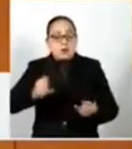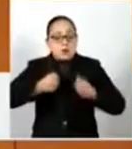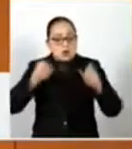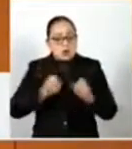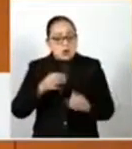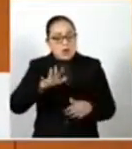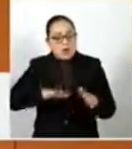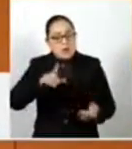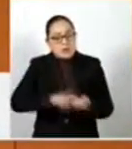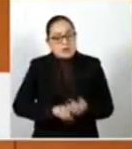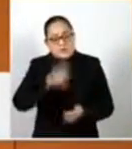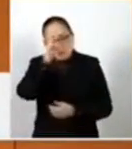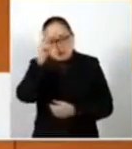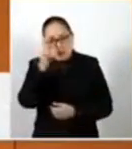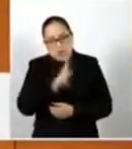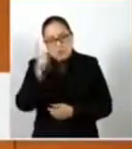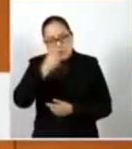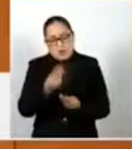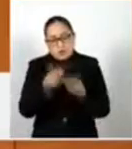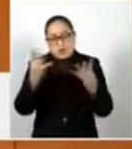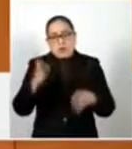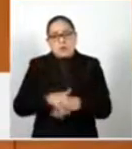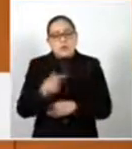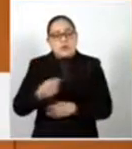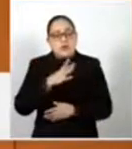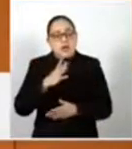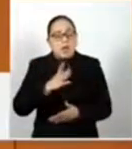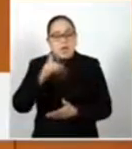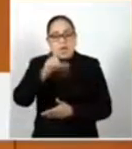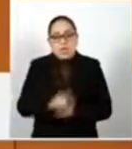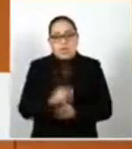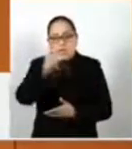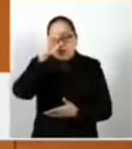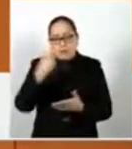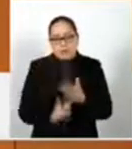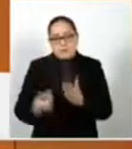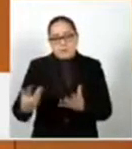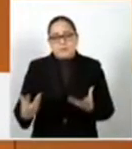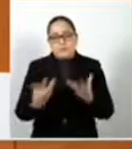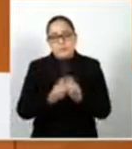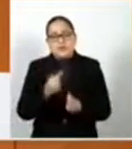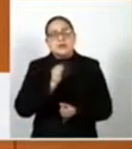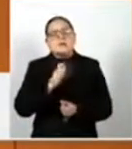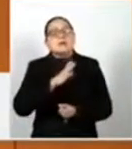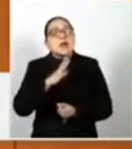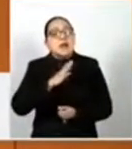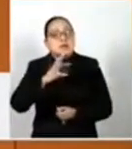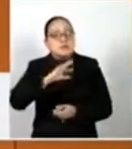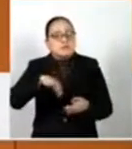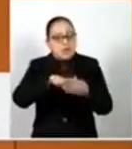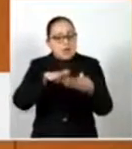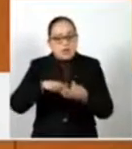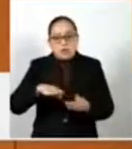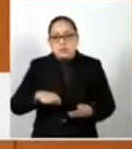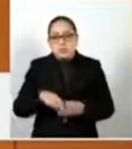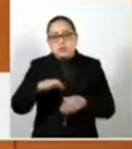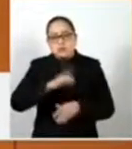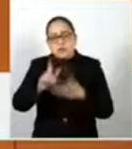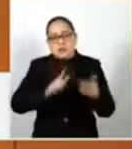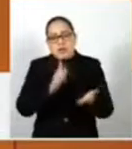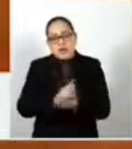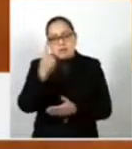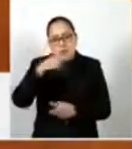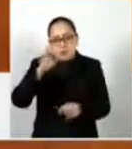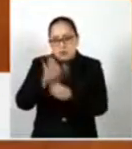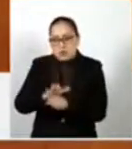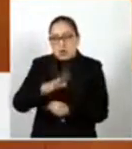la situación resulta peor, ya que el trato degradante que reciben constituye una violación continua de la ley general que